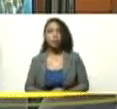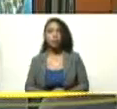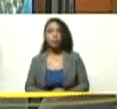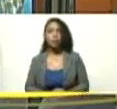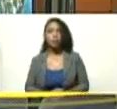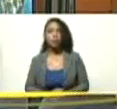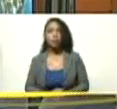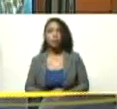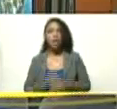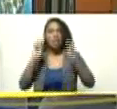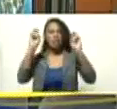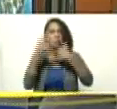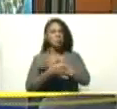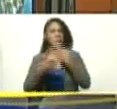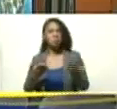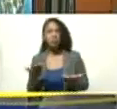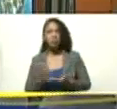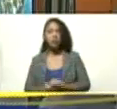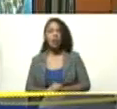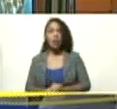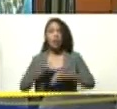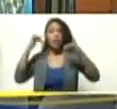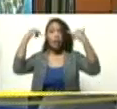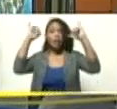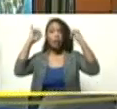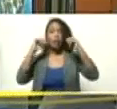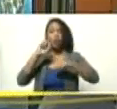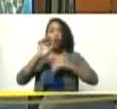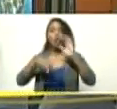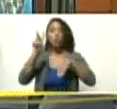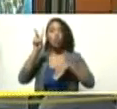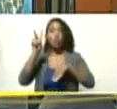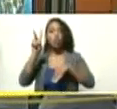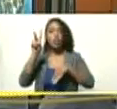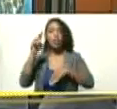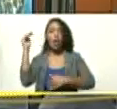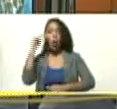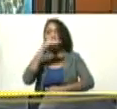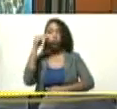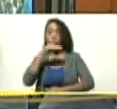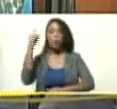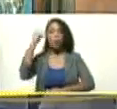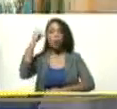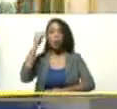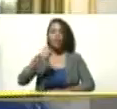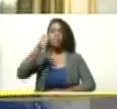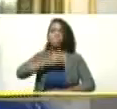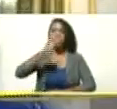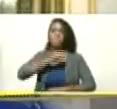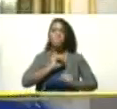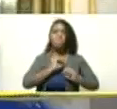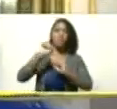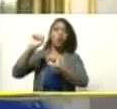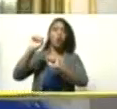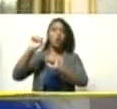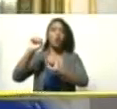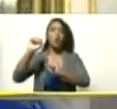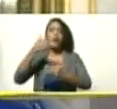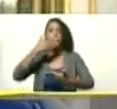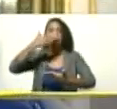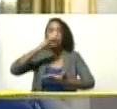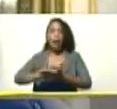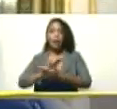con motivo de la conmemoración del 12 de octubre, el Día de la Resistencia, y la carta que le